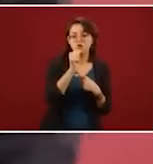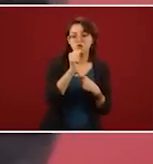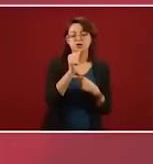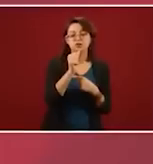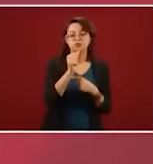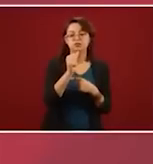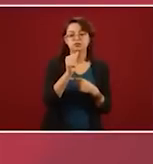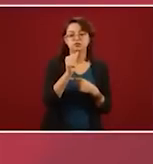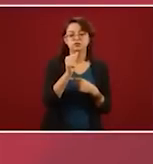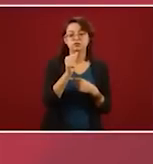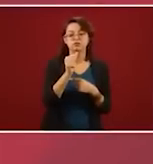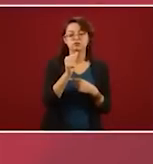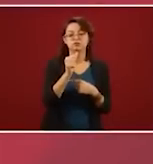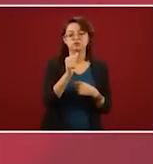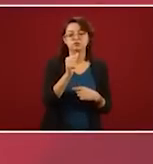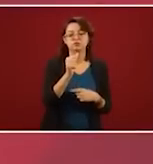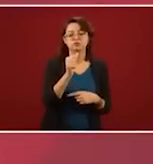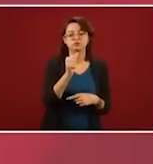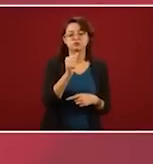y tienen como